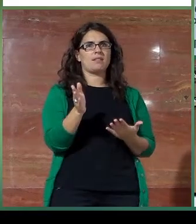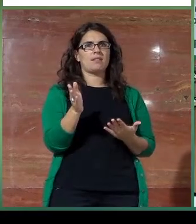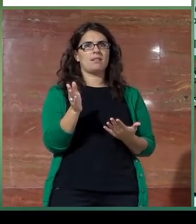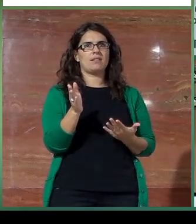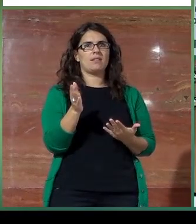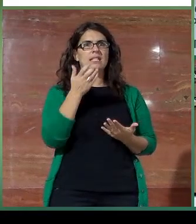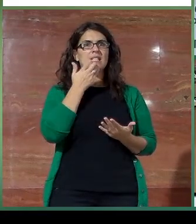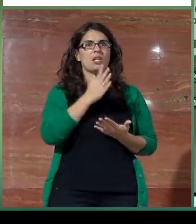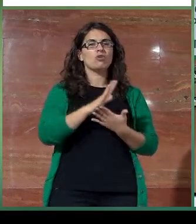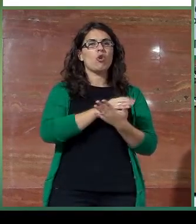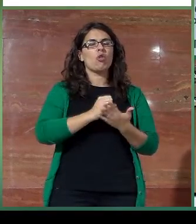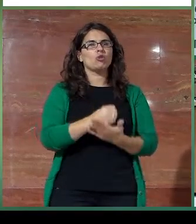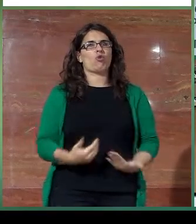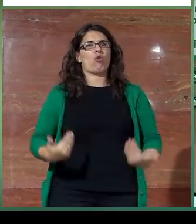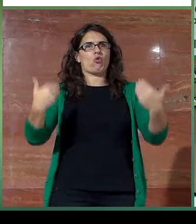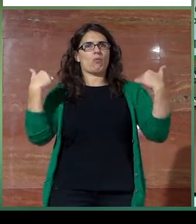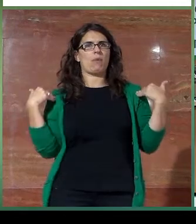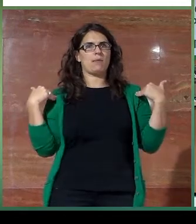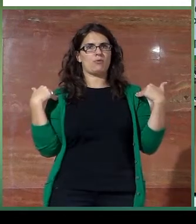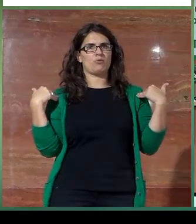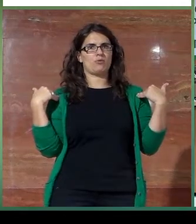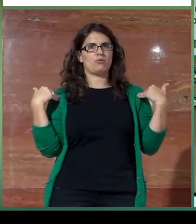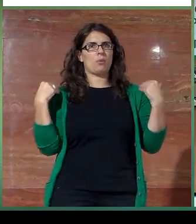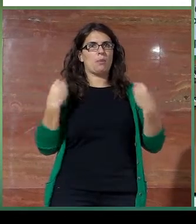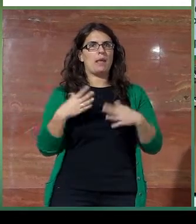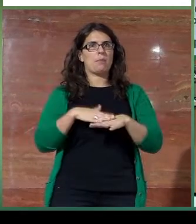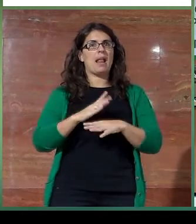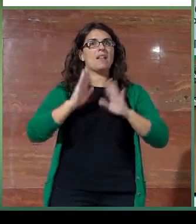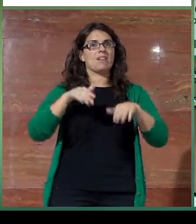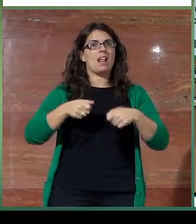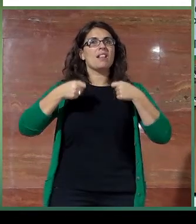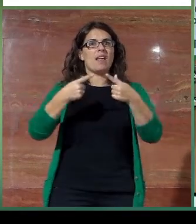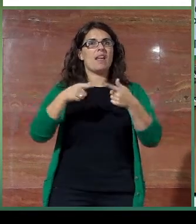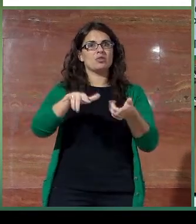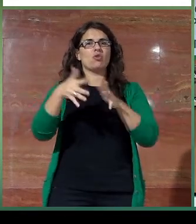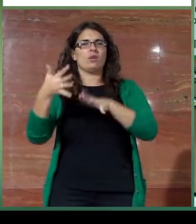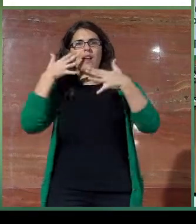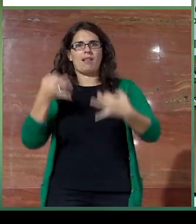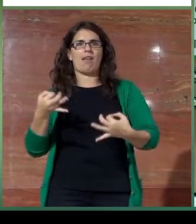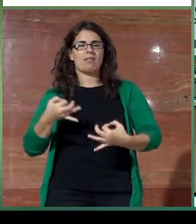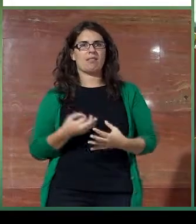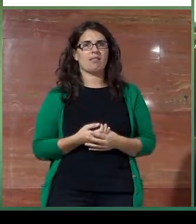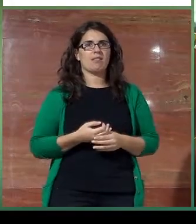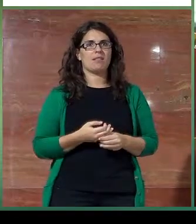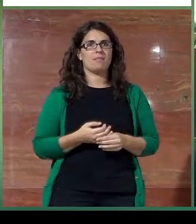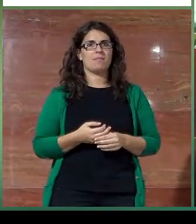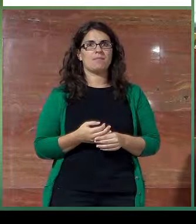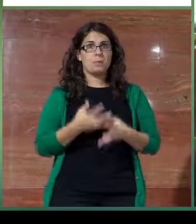agrupamos entre todos ustedes para poder hacer más posible esa idea. ¿Me